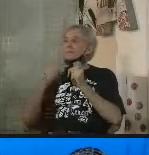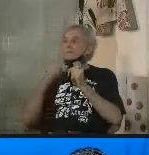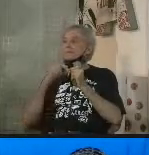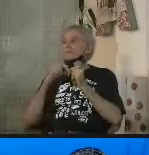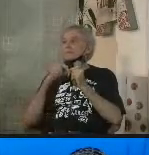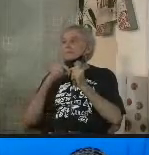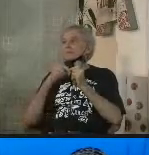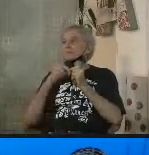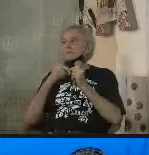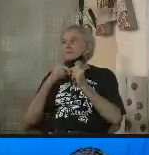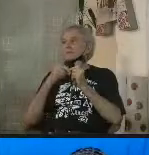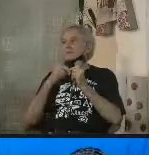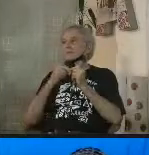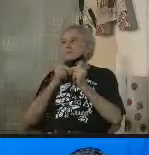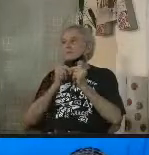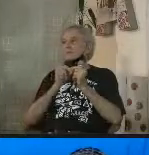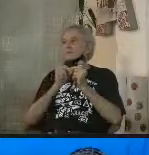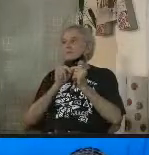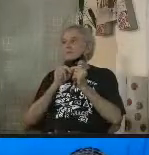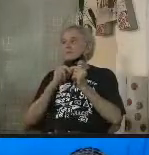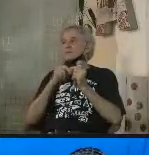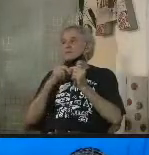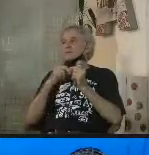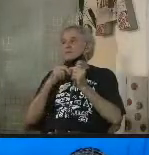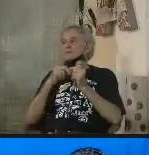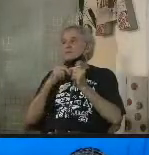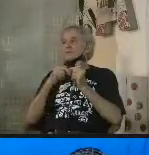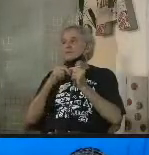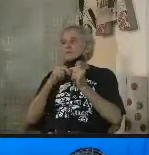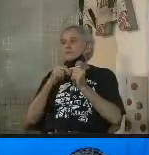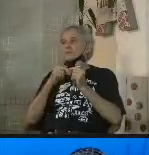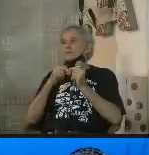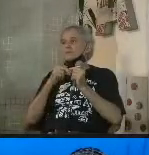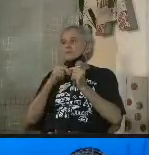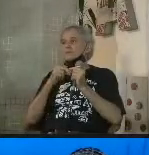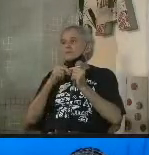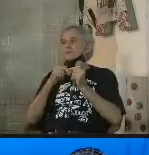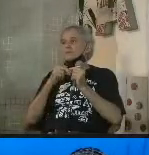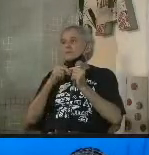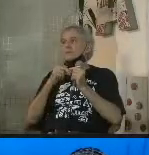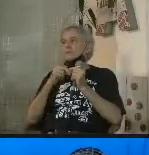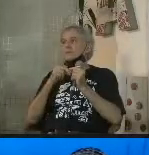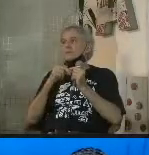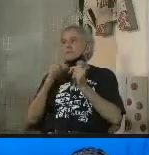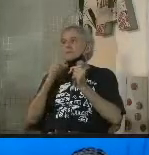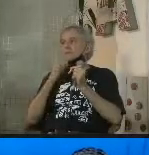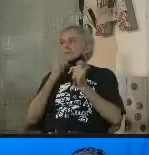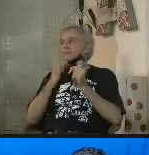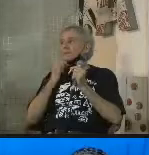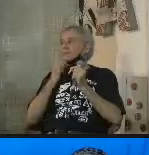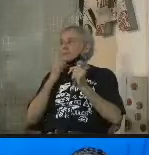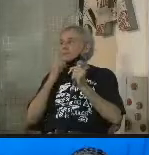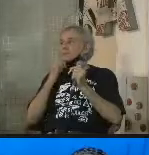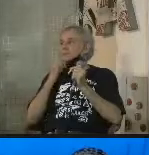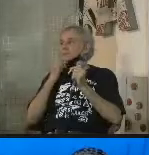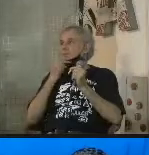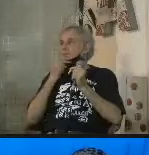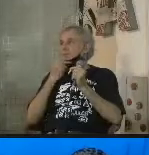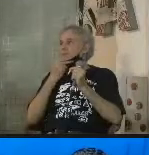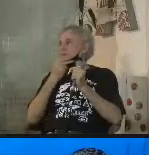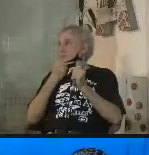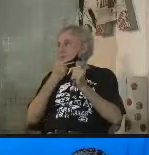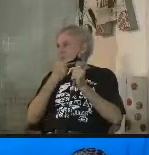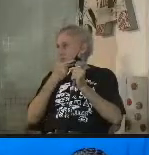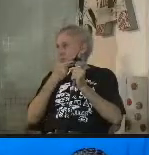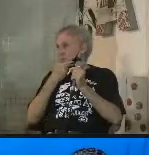cambiarlo de sitio, de manera que se produjera una especie de ciclo de